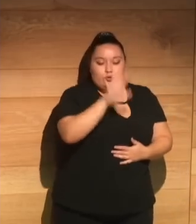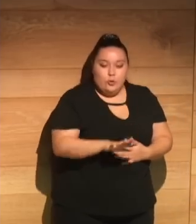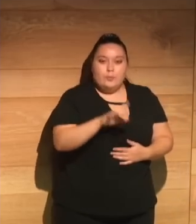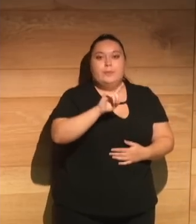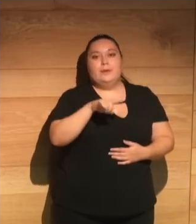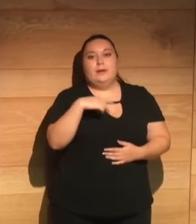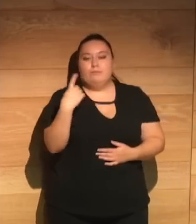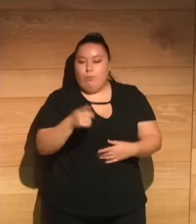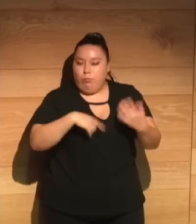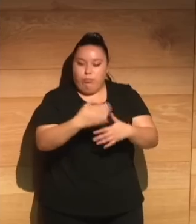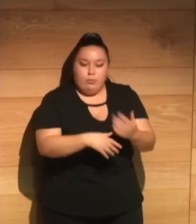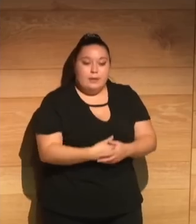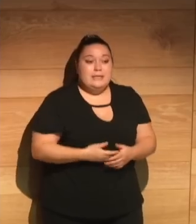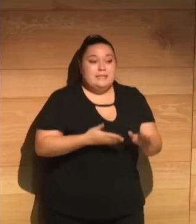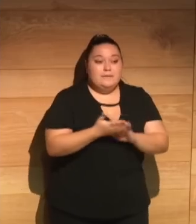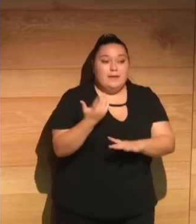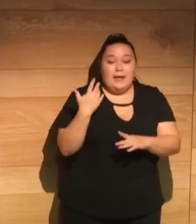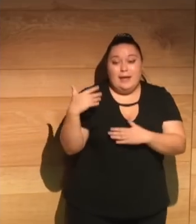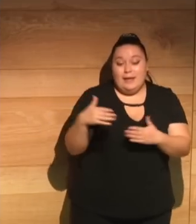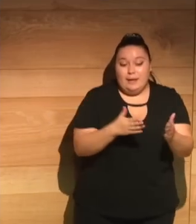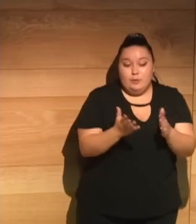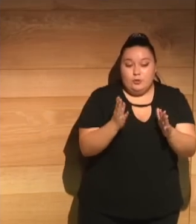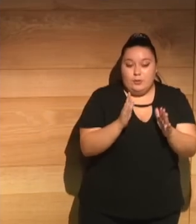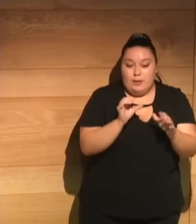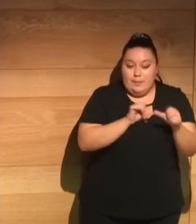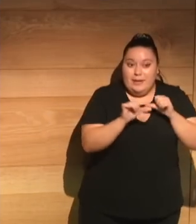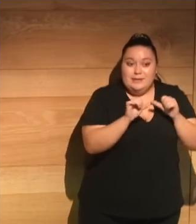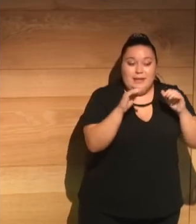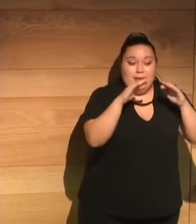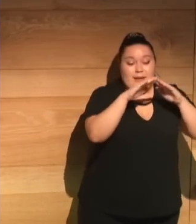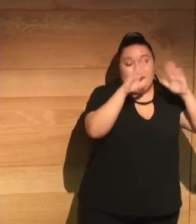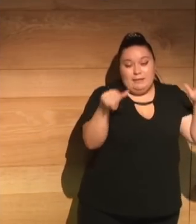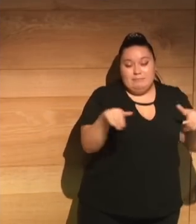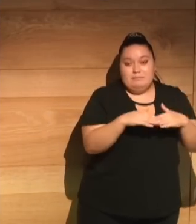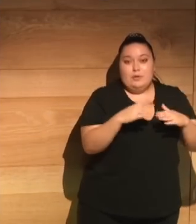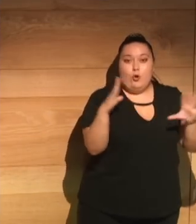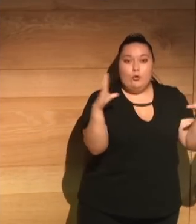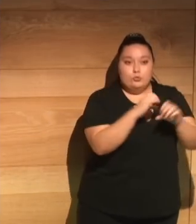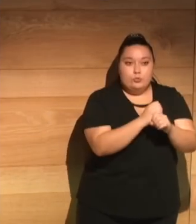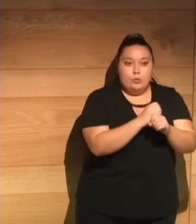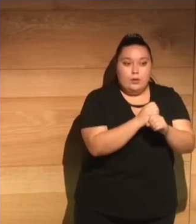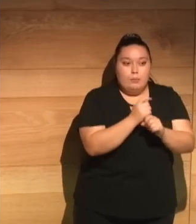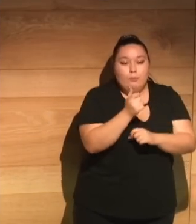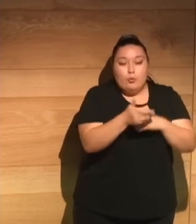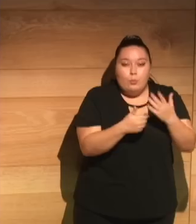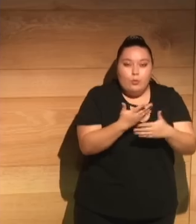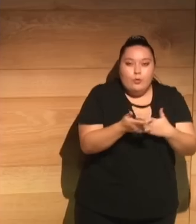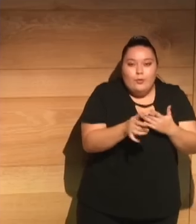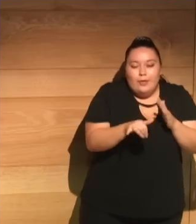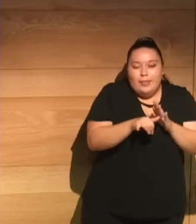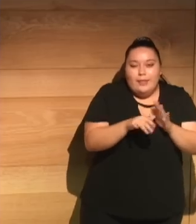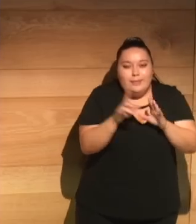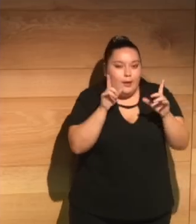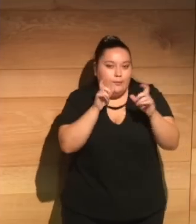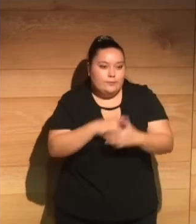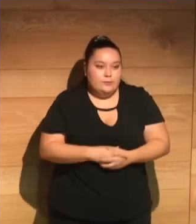siluetas. Pero, en fin, en el fondo, este camino que estamos describiendo desde la cámara oscura, efectivamente, de forma inevitable, nos va acercando a la fotografía. Sí, sí, lo